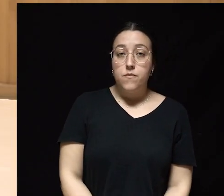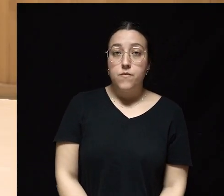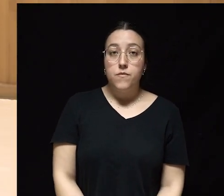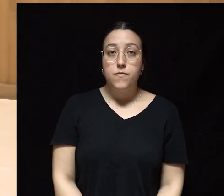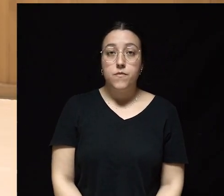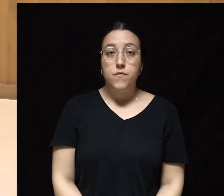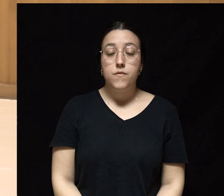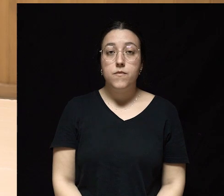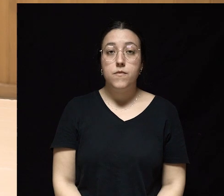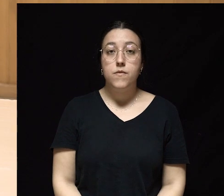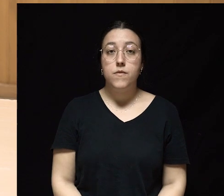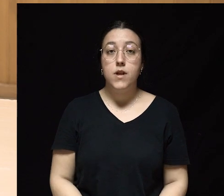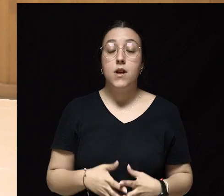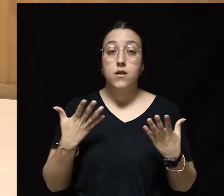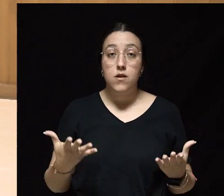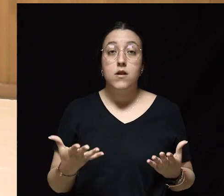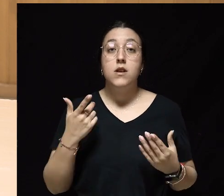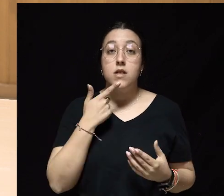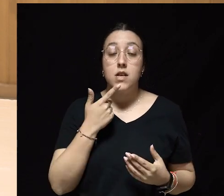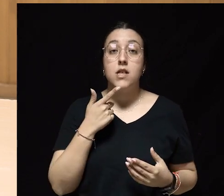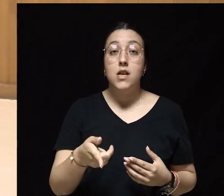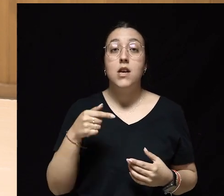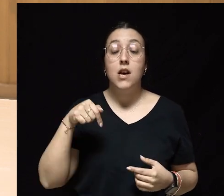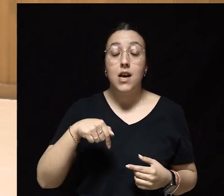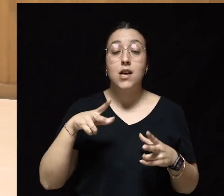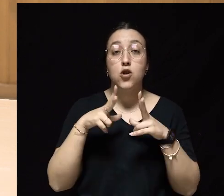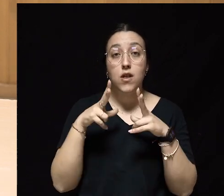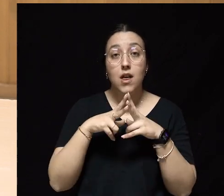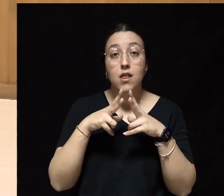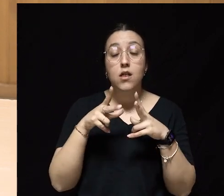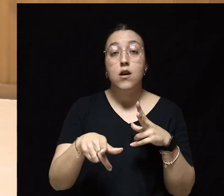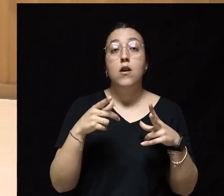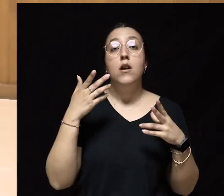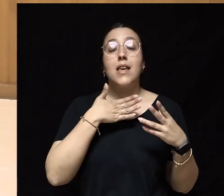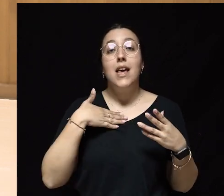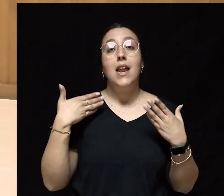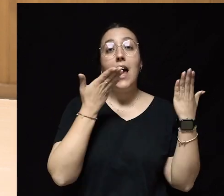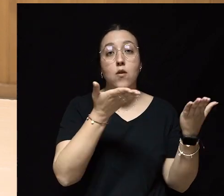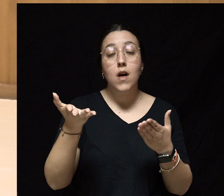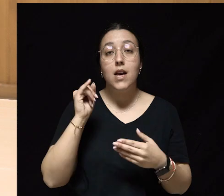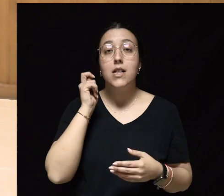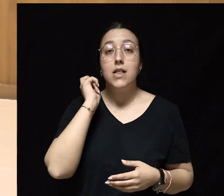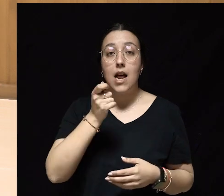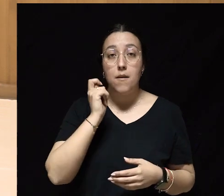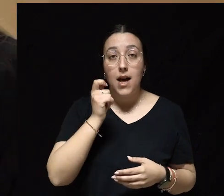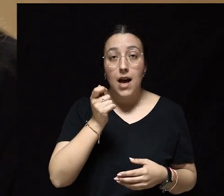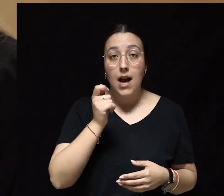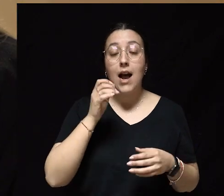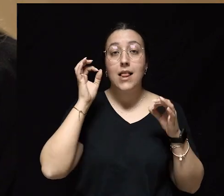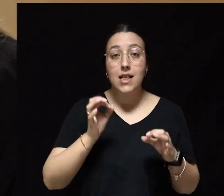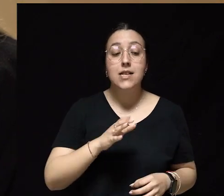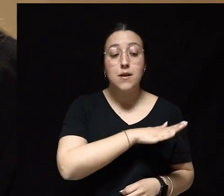condiciones de vida y no van a progresar, digamos. Entonces, nosotros desde aquí intentamos